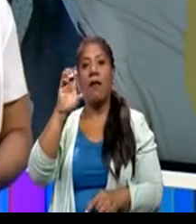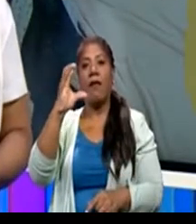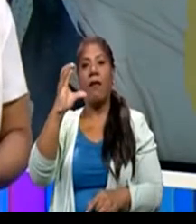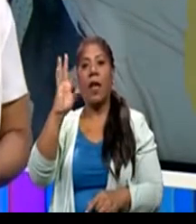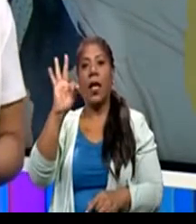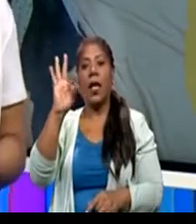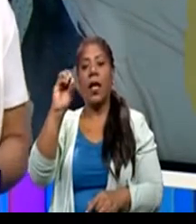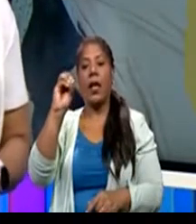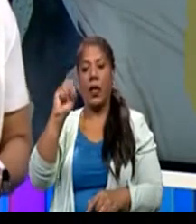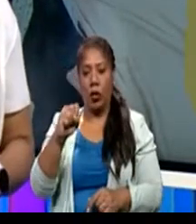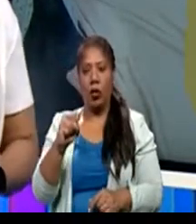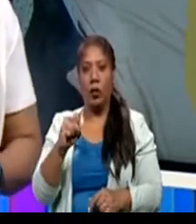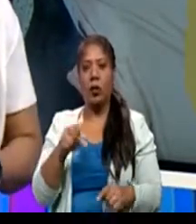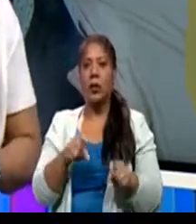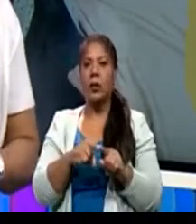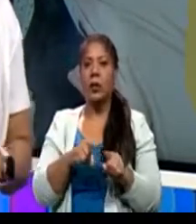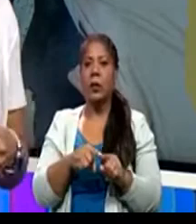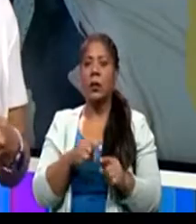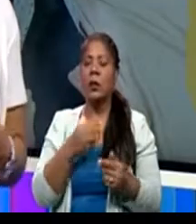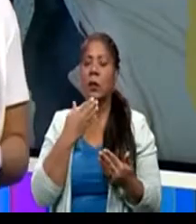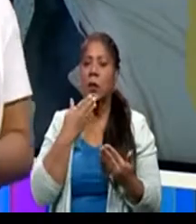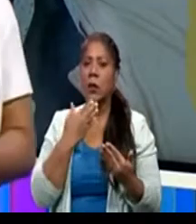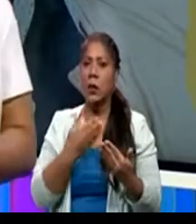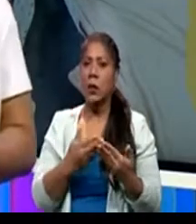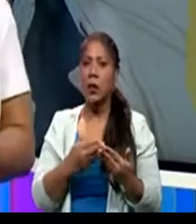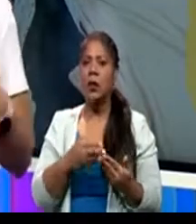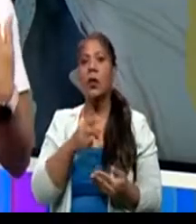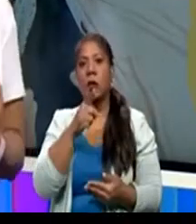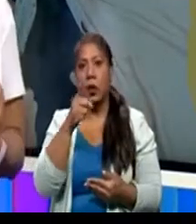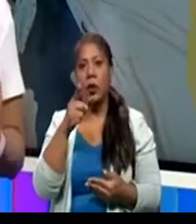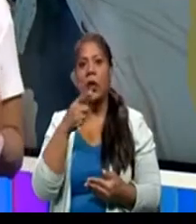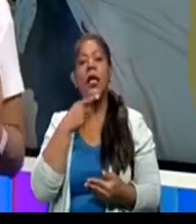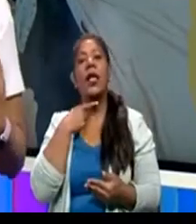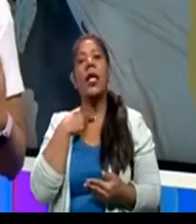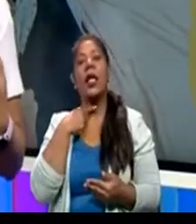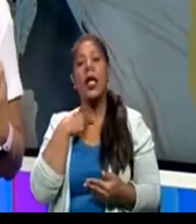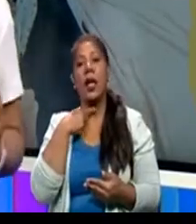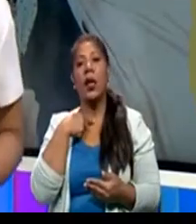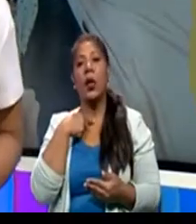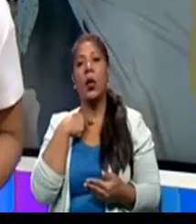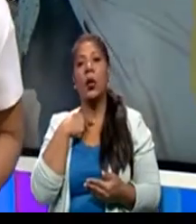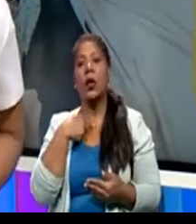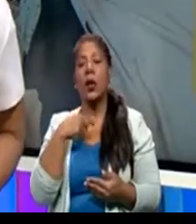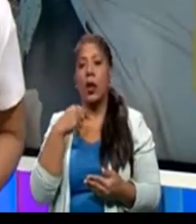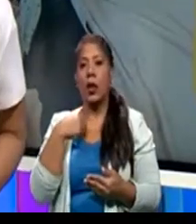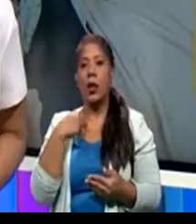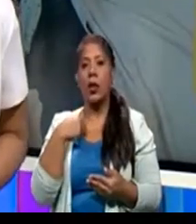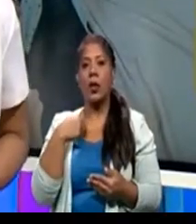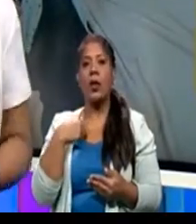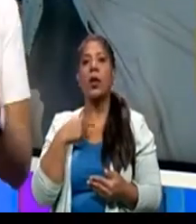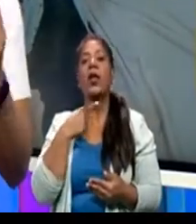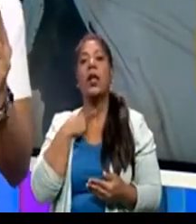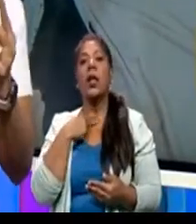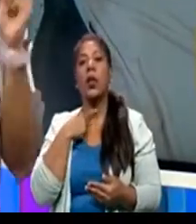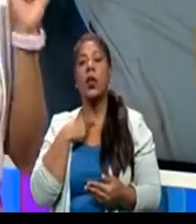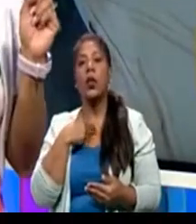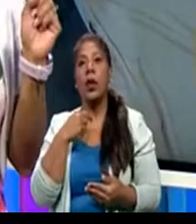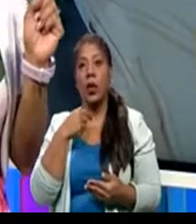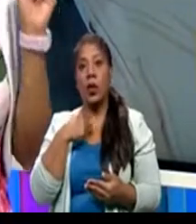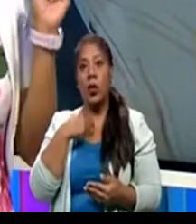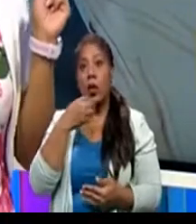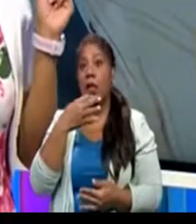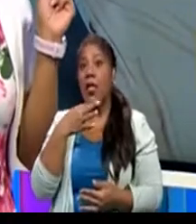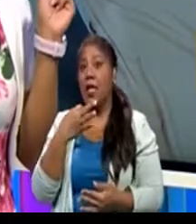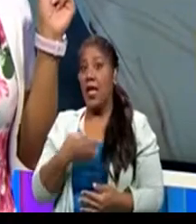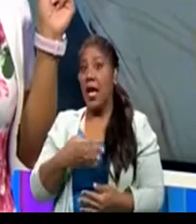que sería bueno que ustedes también supieran qué les gusta de ustedes y qué no les gusta, porque hay que ser